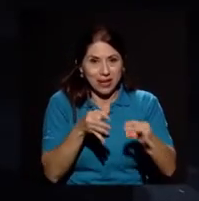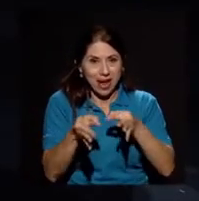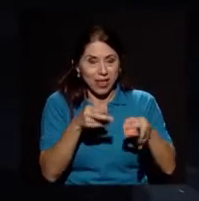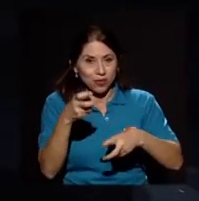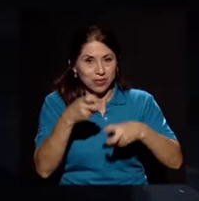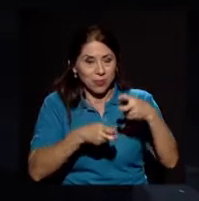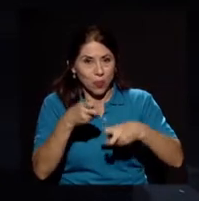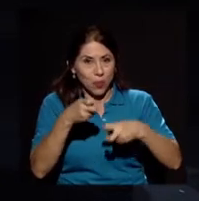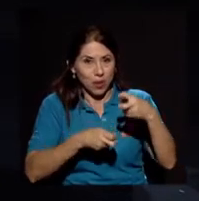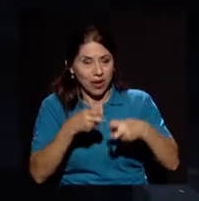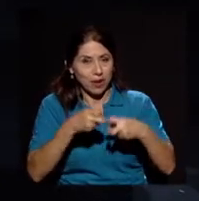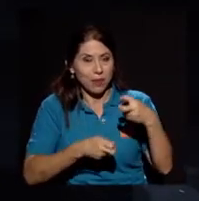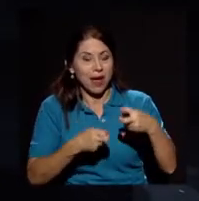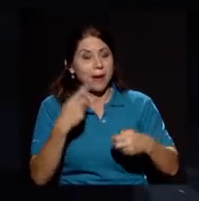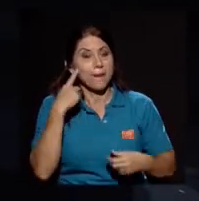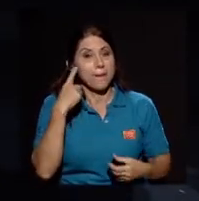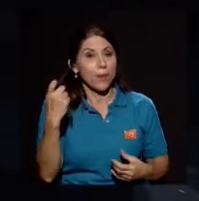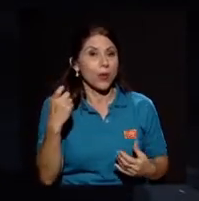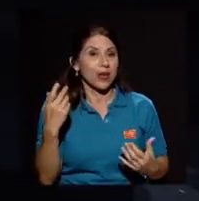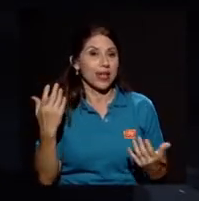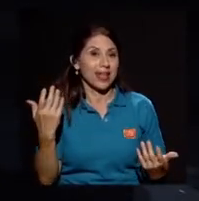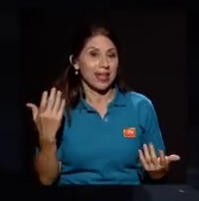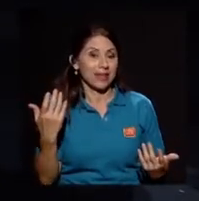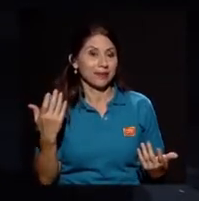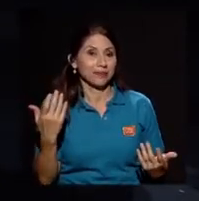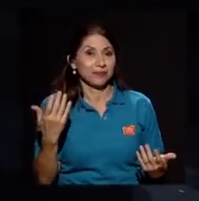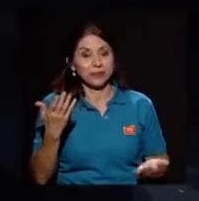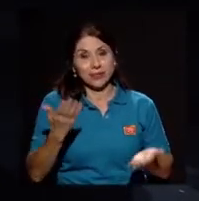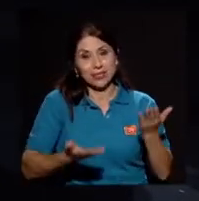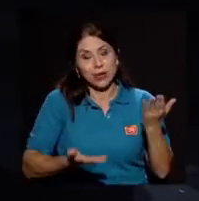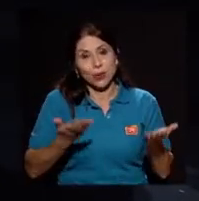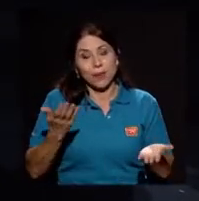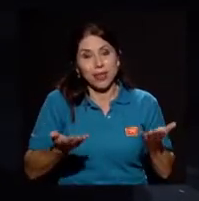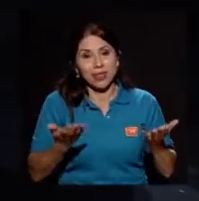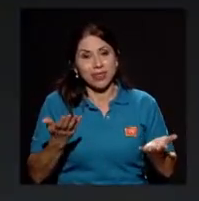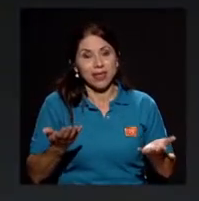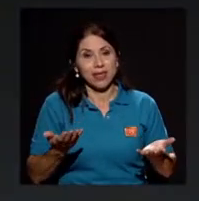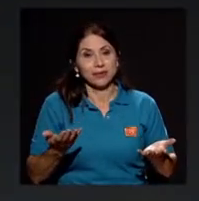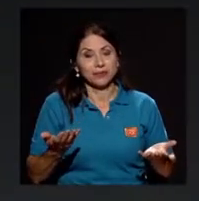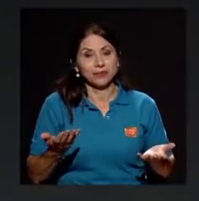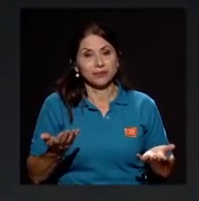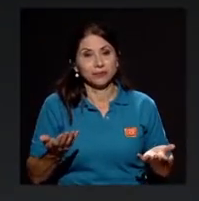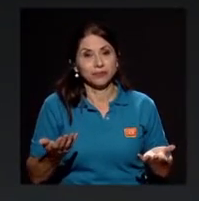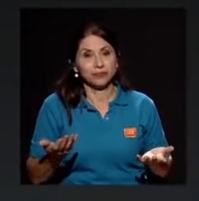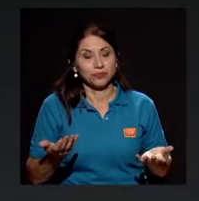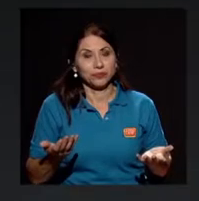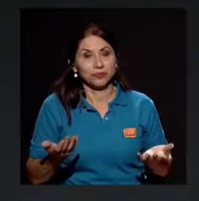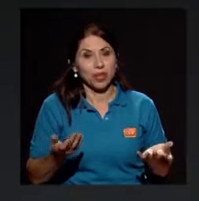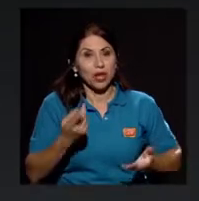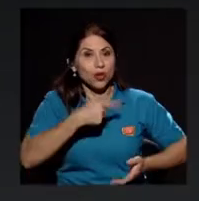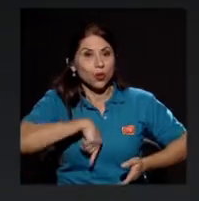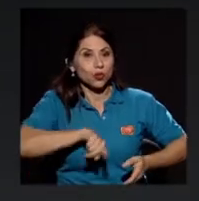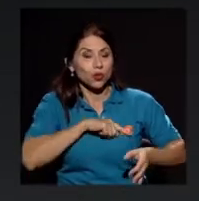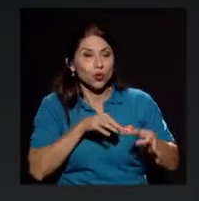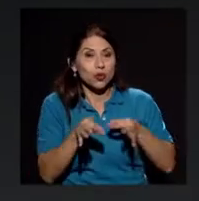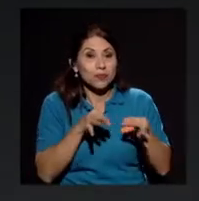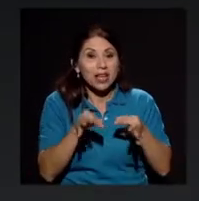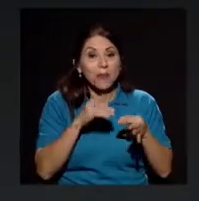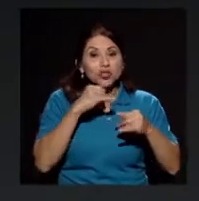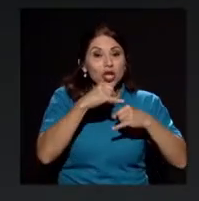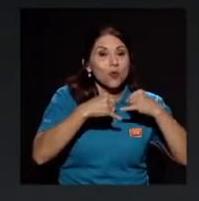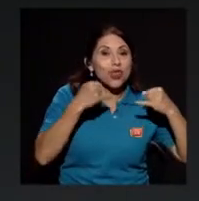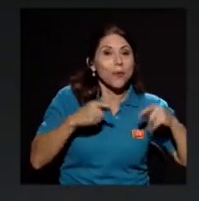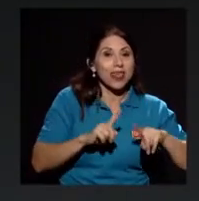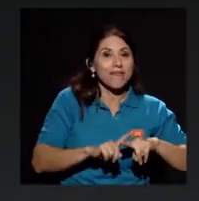qué y seguramente lo lo explicamos en sánscrito o